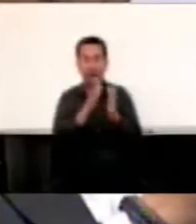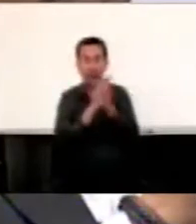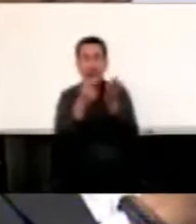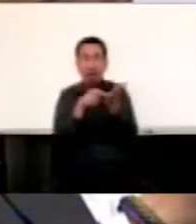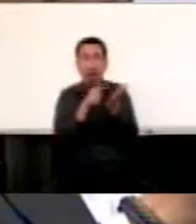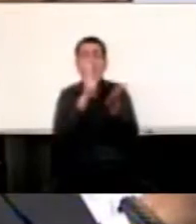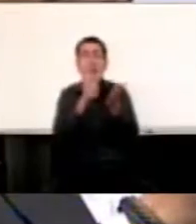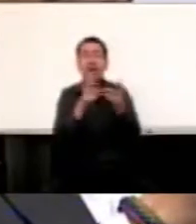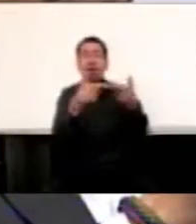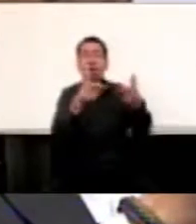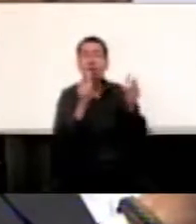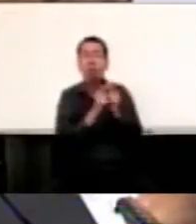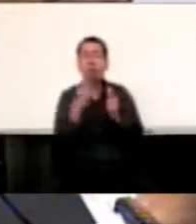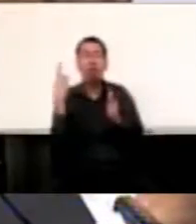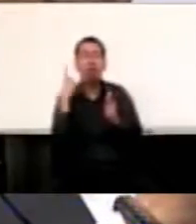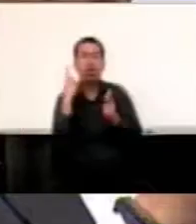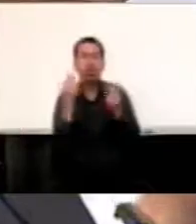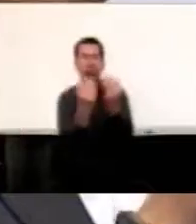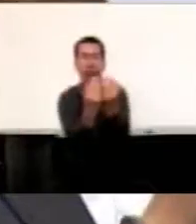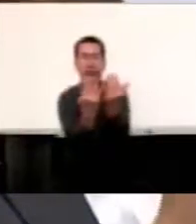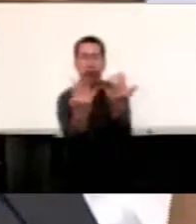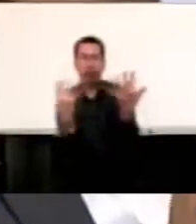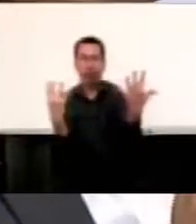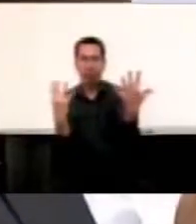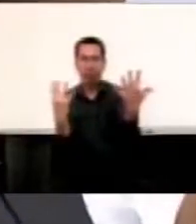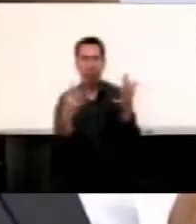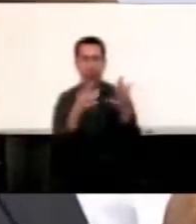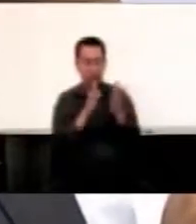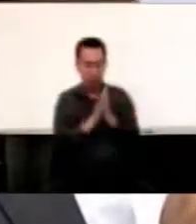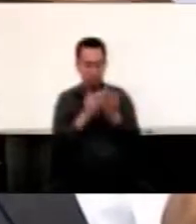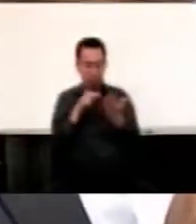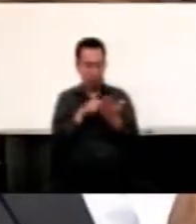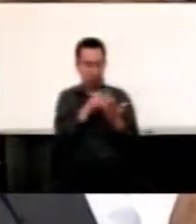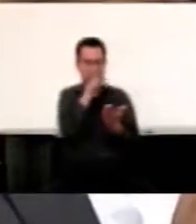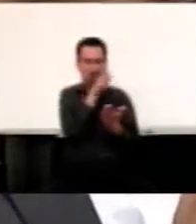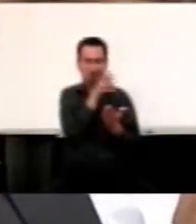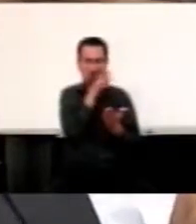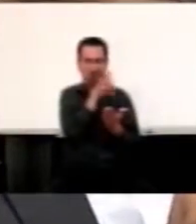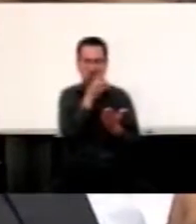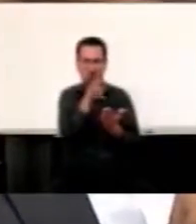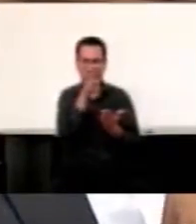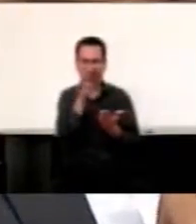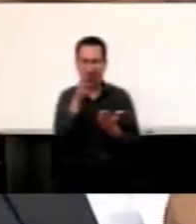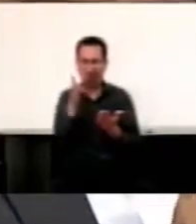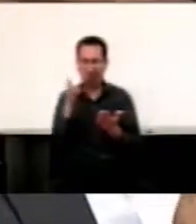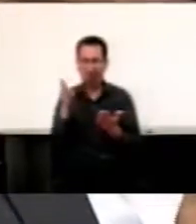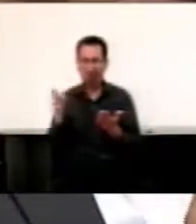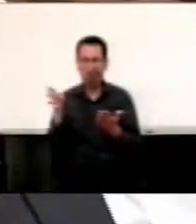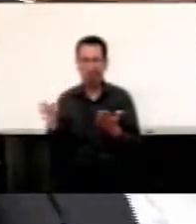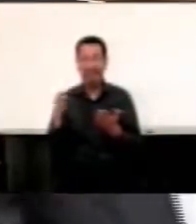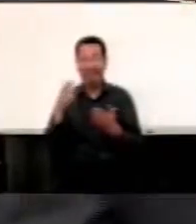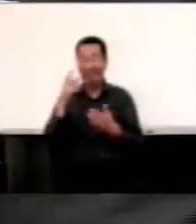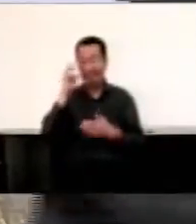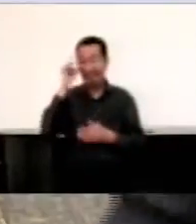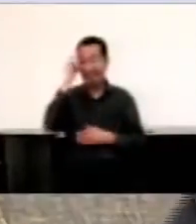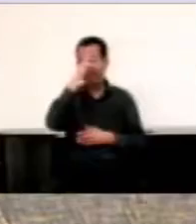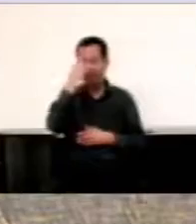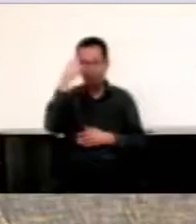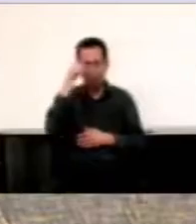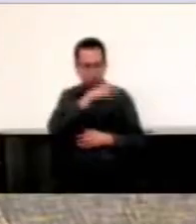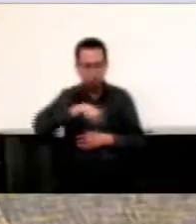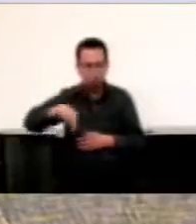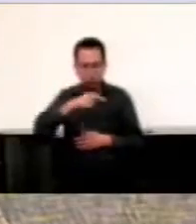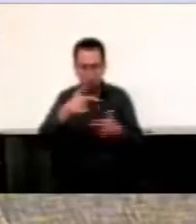las representaciones de los partidos políticos, para que vean cuáles son, desde el punto de vista del análisis pues,